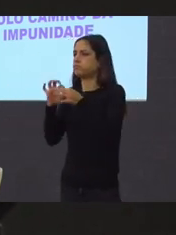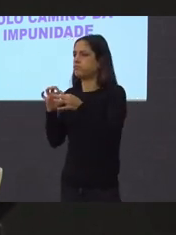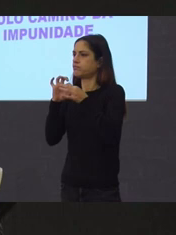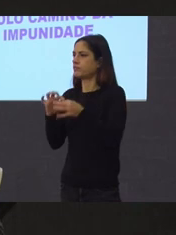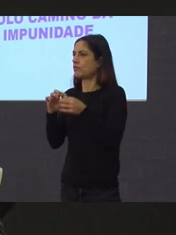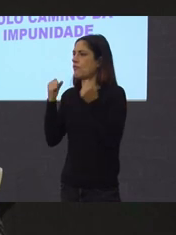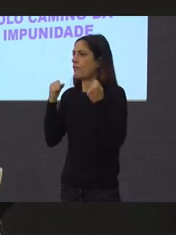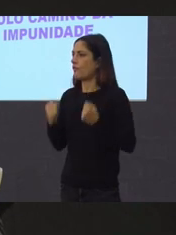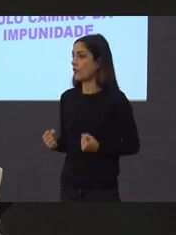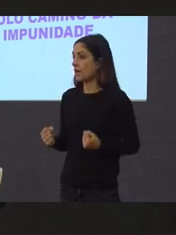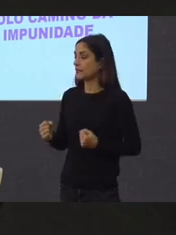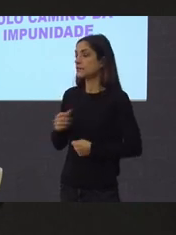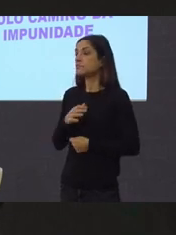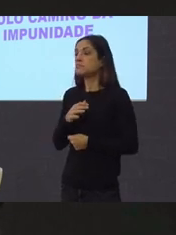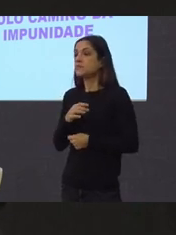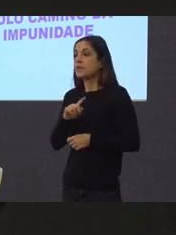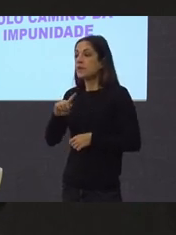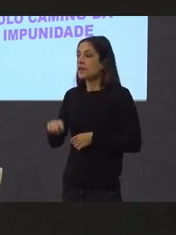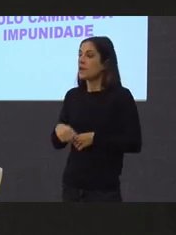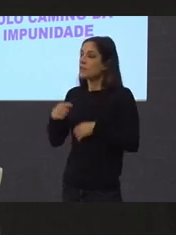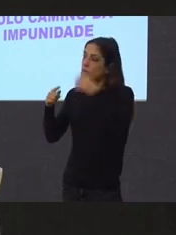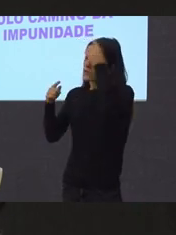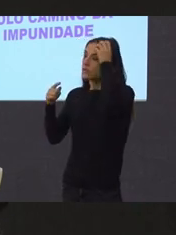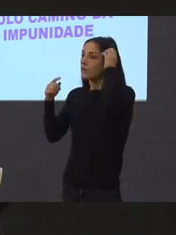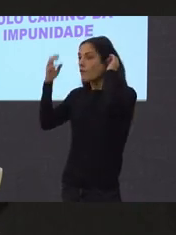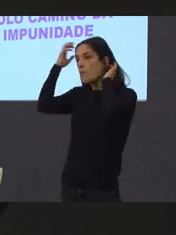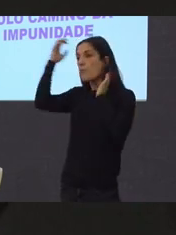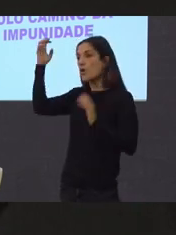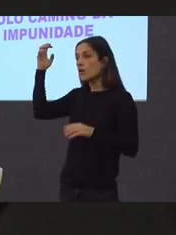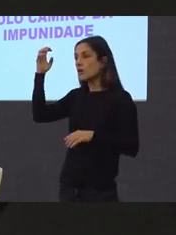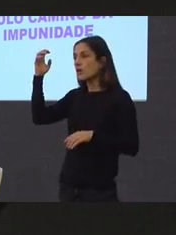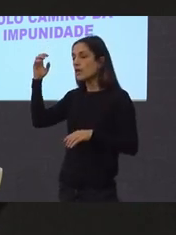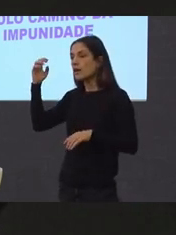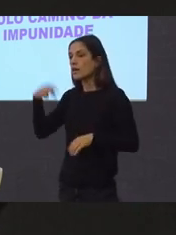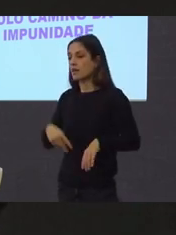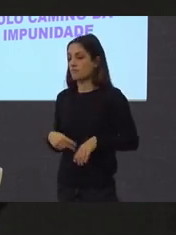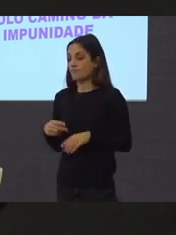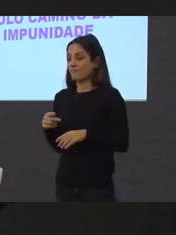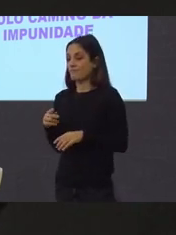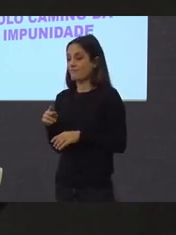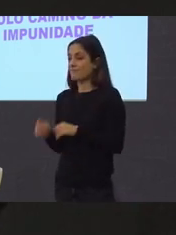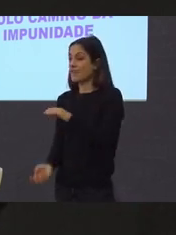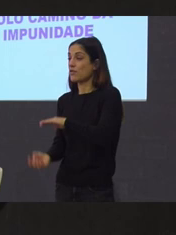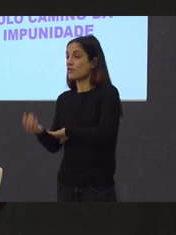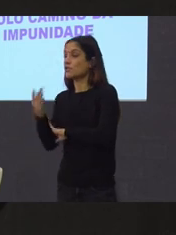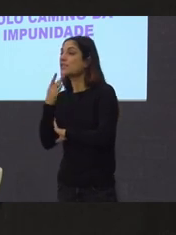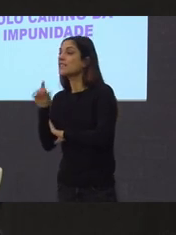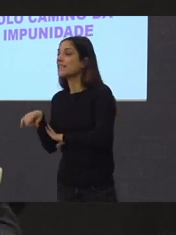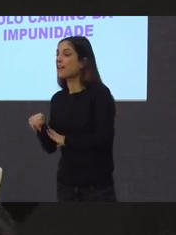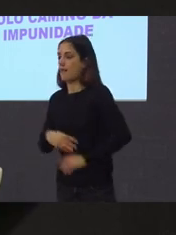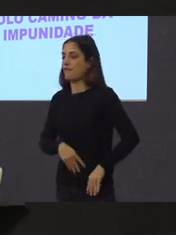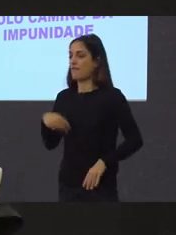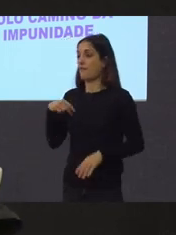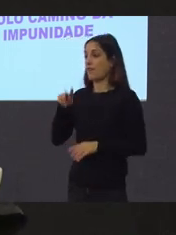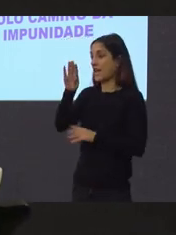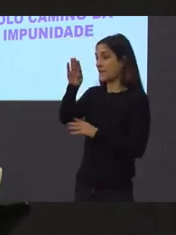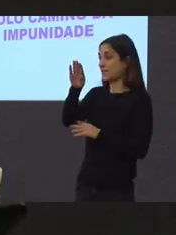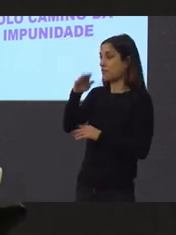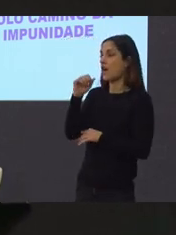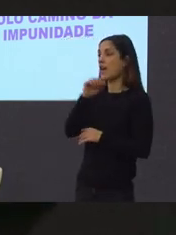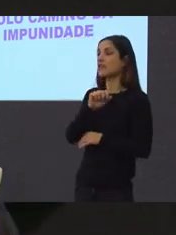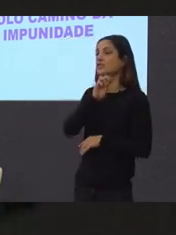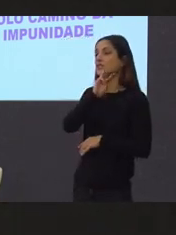da monarquía, o franquismo evidentemente que tuvo moito que ver, o alzamento do ano 36 foi